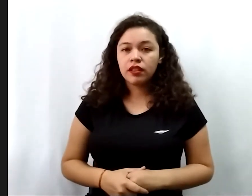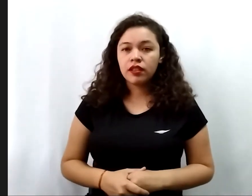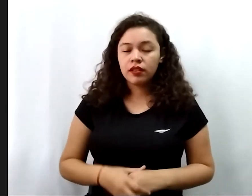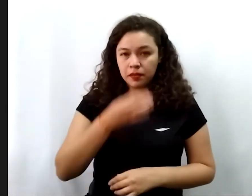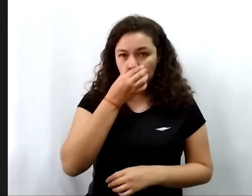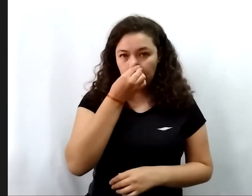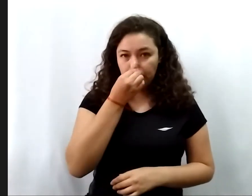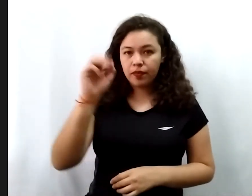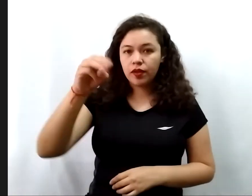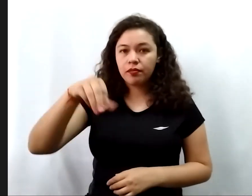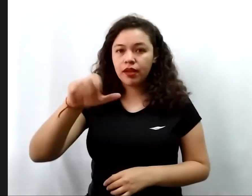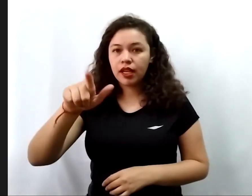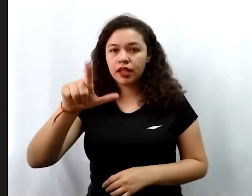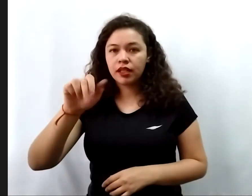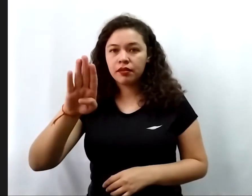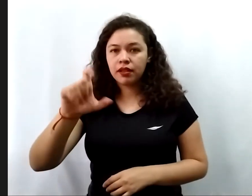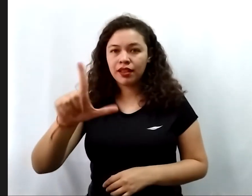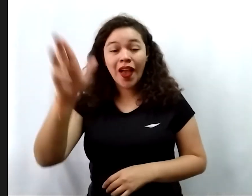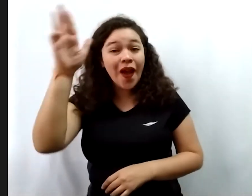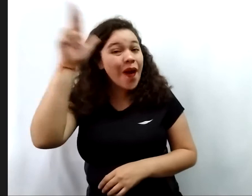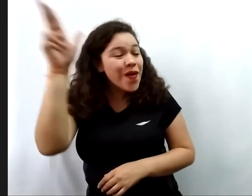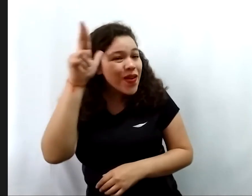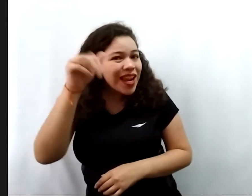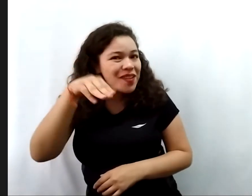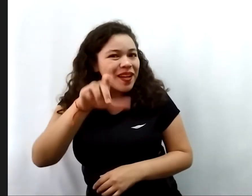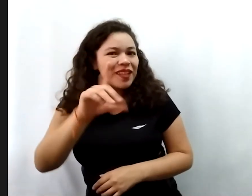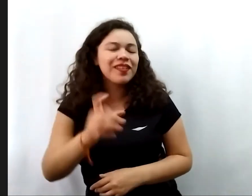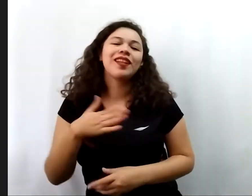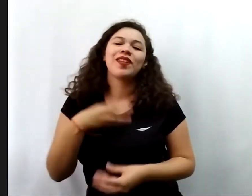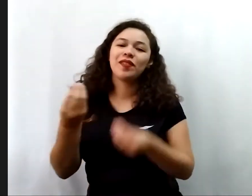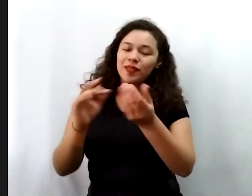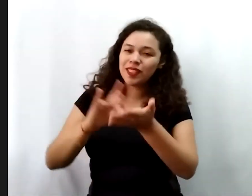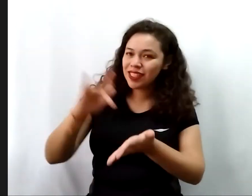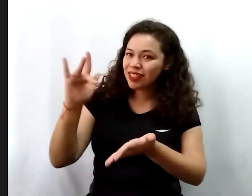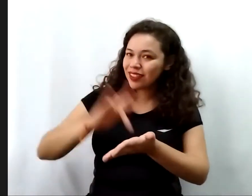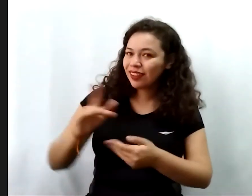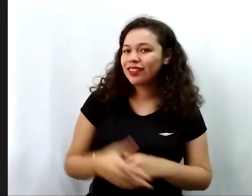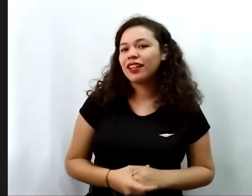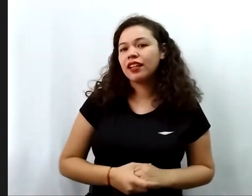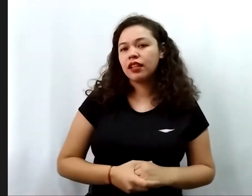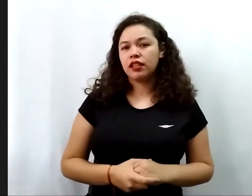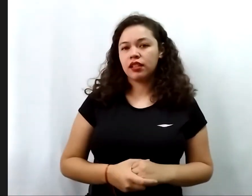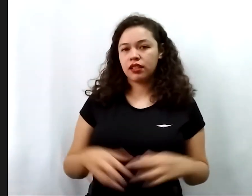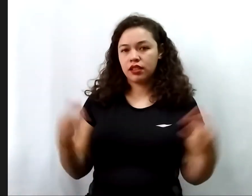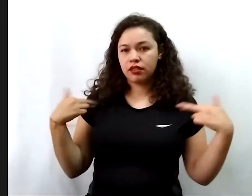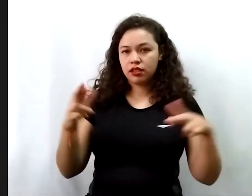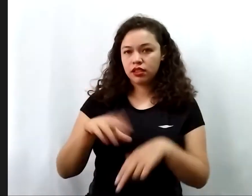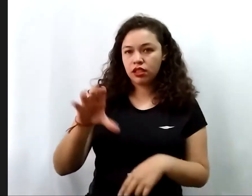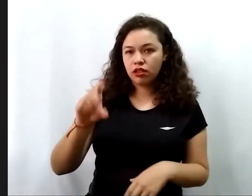soy Maribel. Hola, Maribel. Hola, muchas gracias, maestra Ontiveros. La